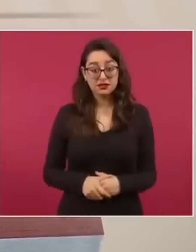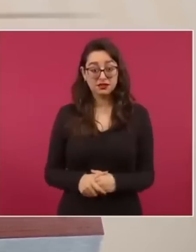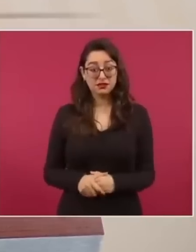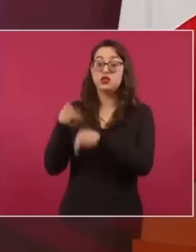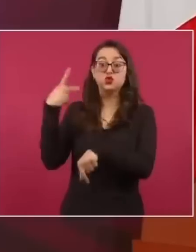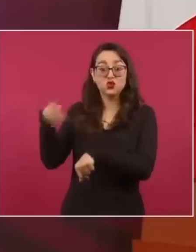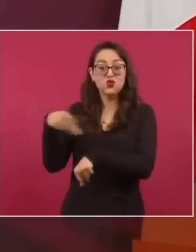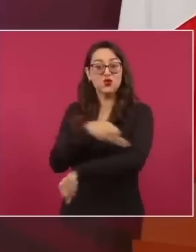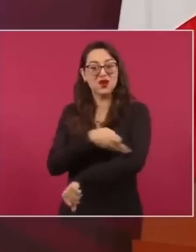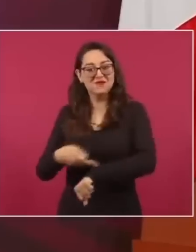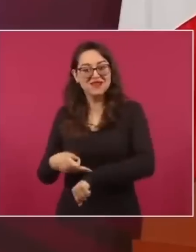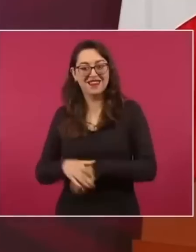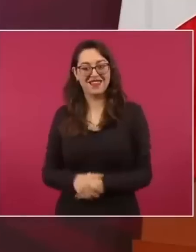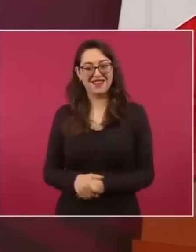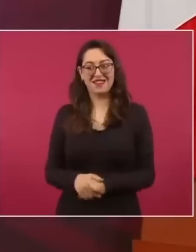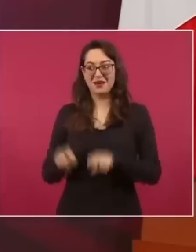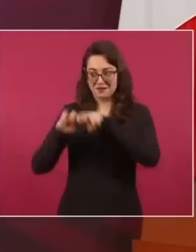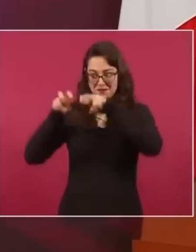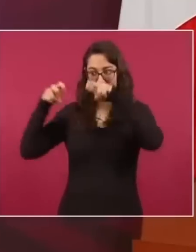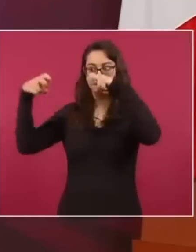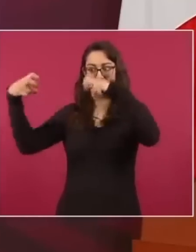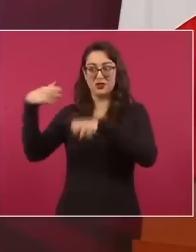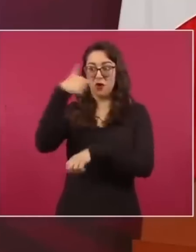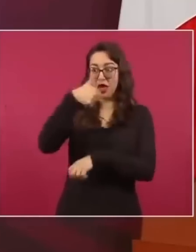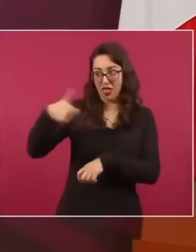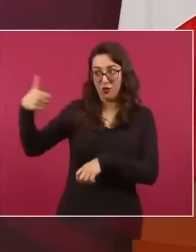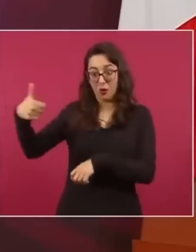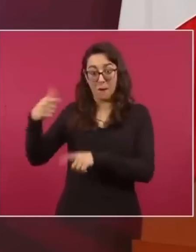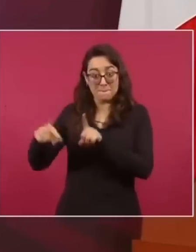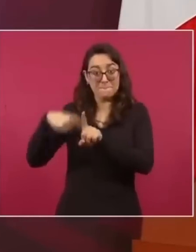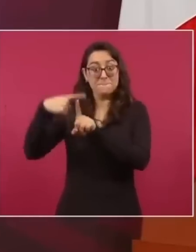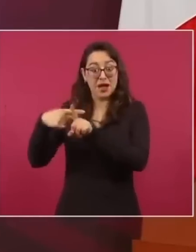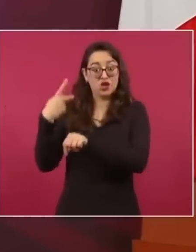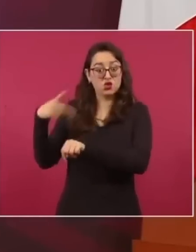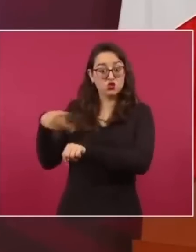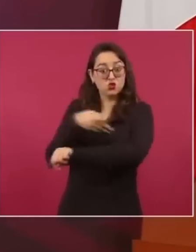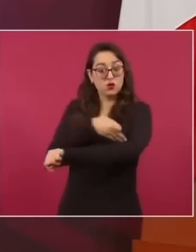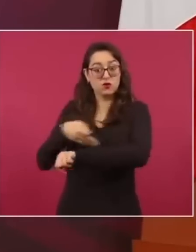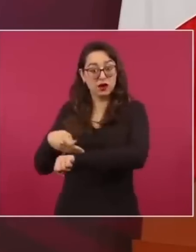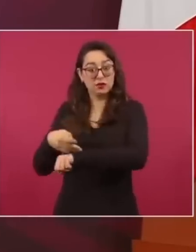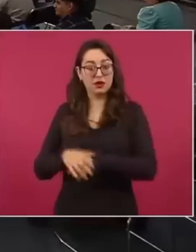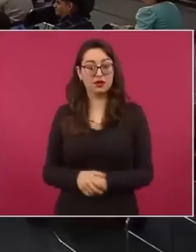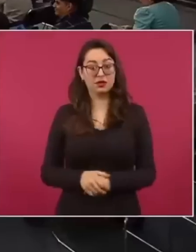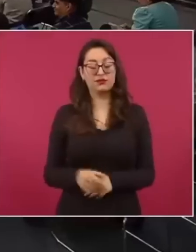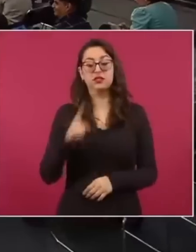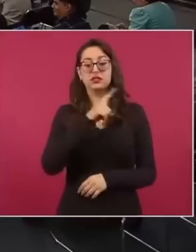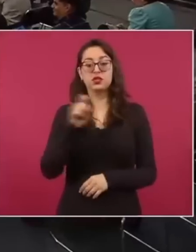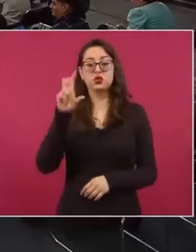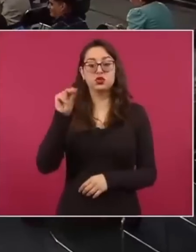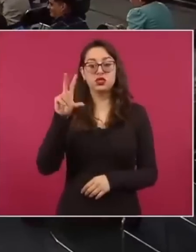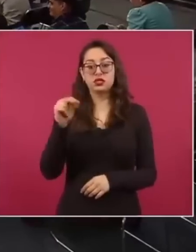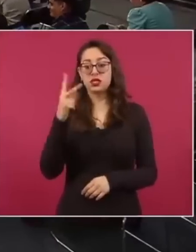es a toda su familia, 188 mil al año para